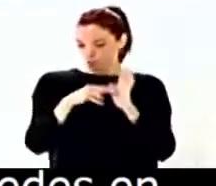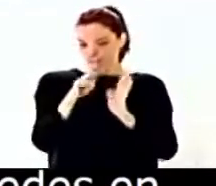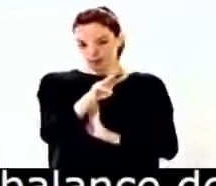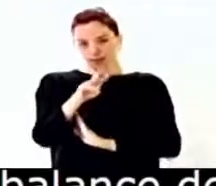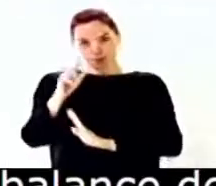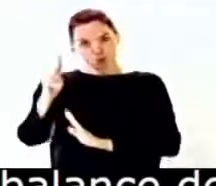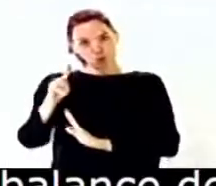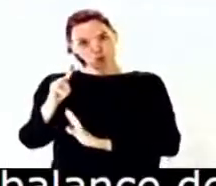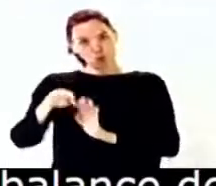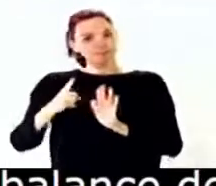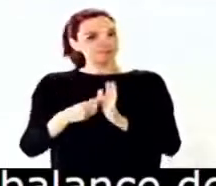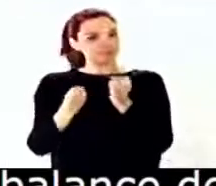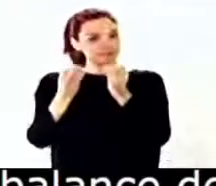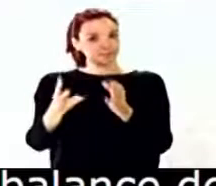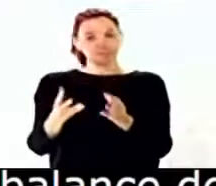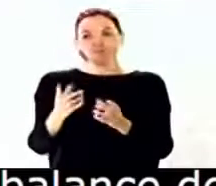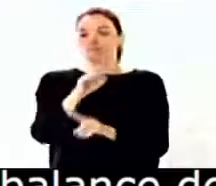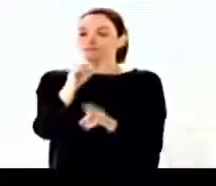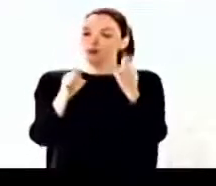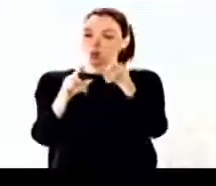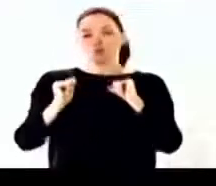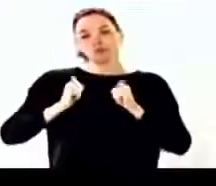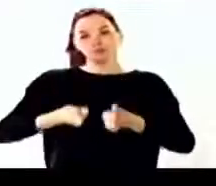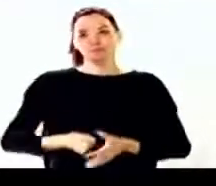pongo a sus preguntas.